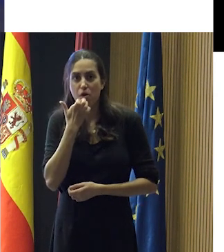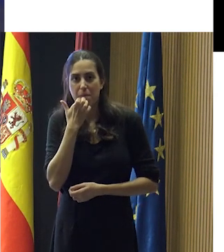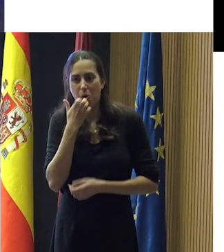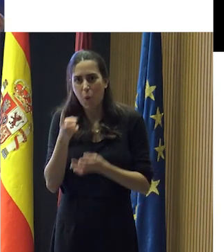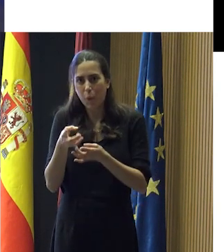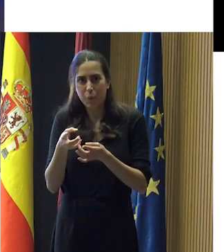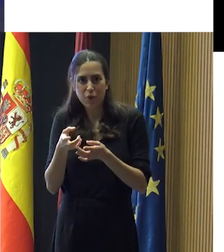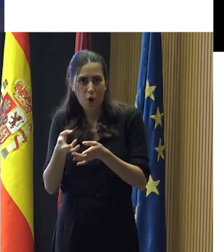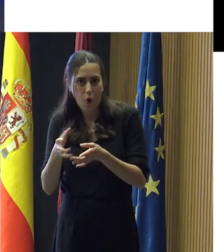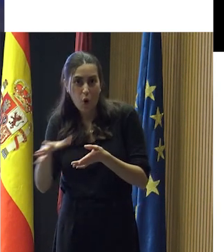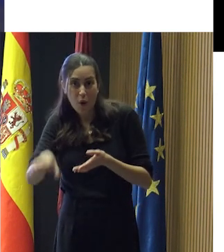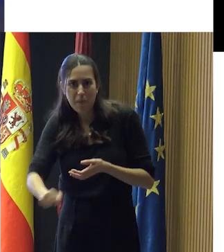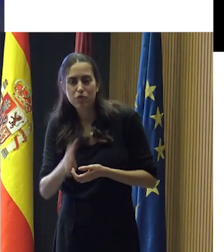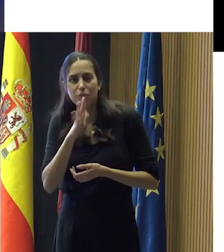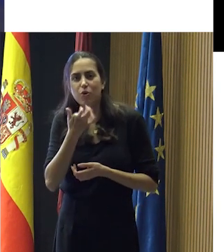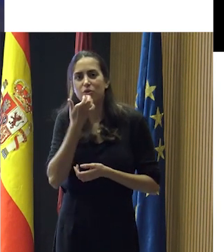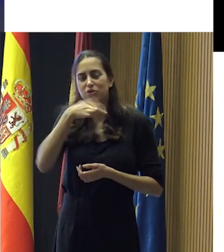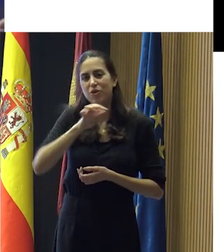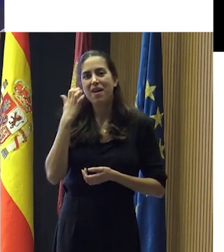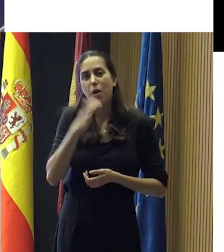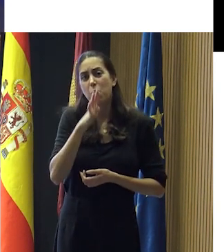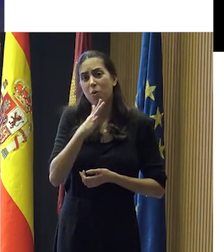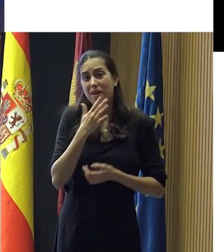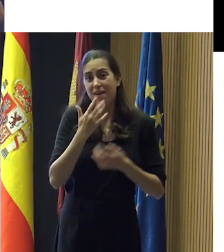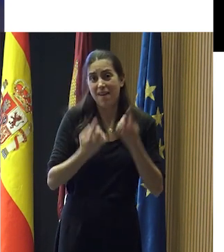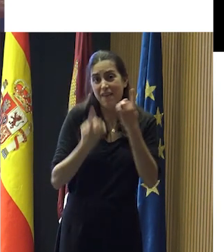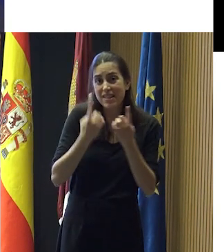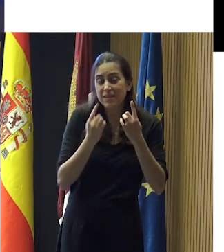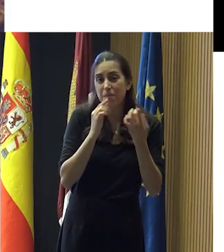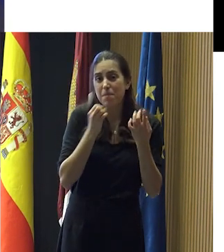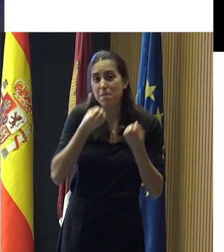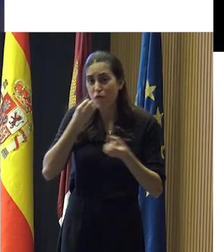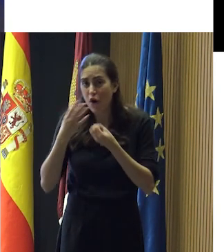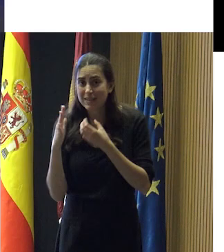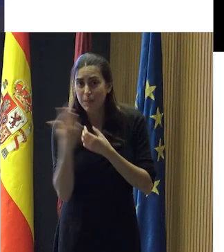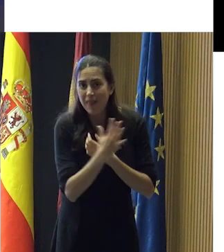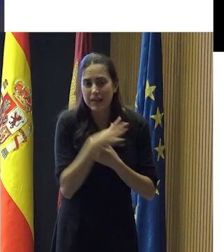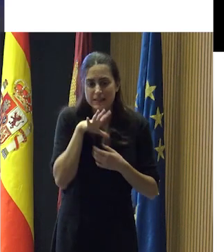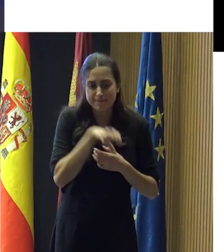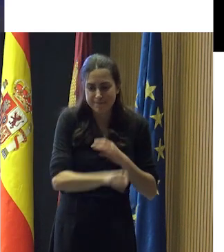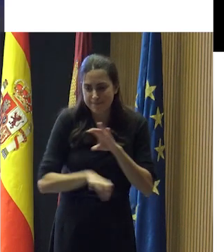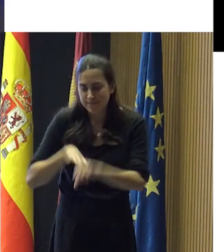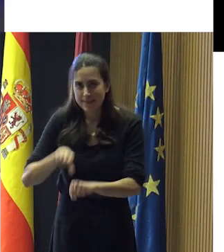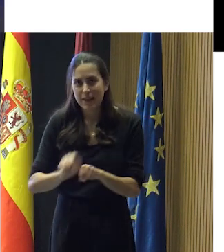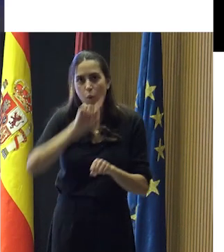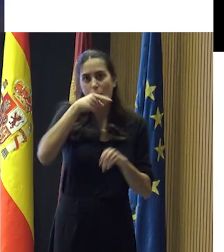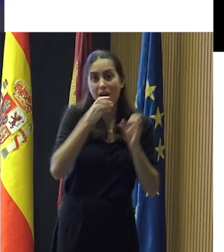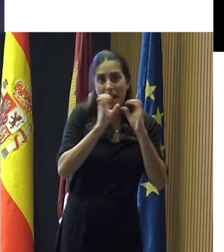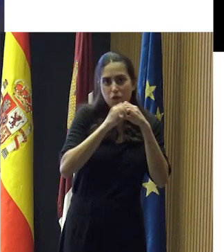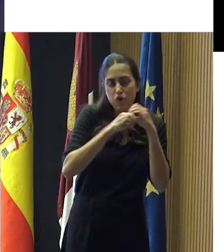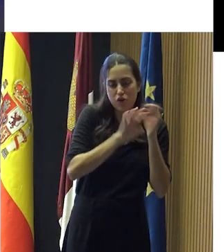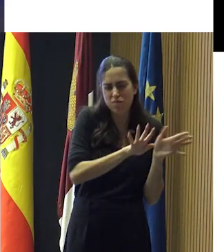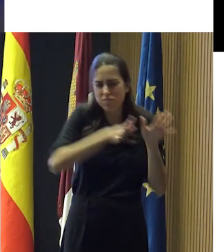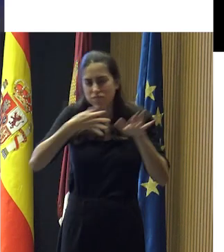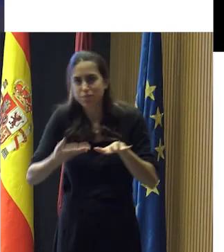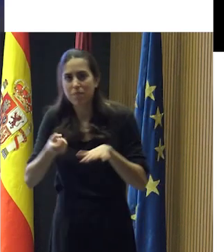pero muchos fármacos que usamos a día de hoy provienen de plantas. Fueron purificados y actualmente se sintetizan en laboratorios, pero